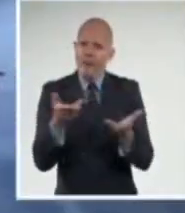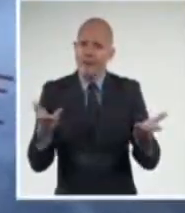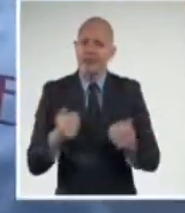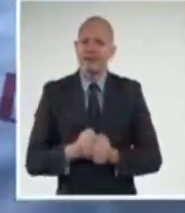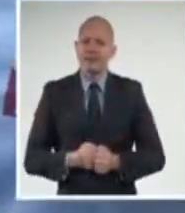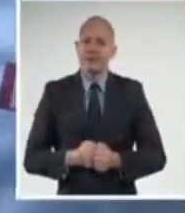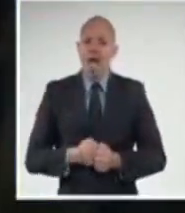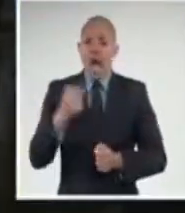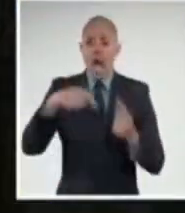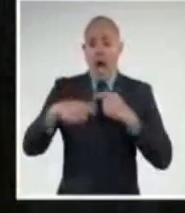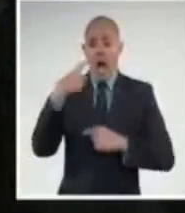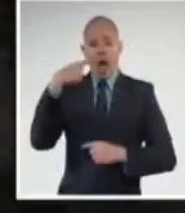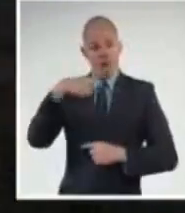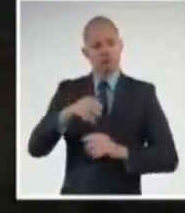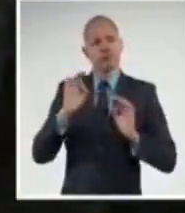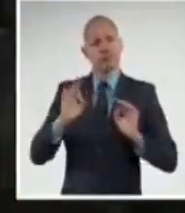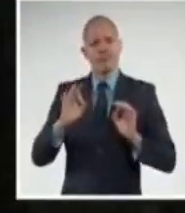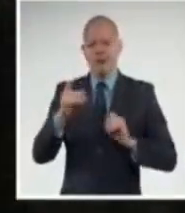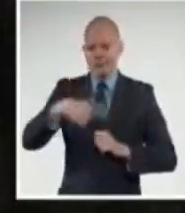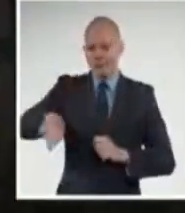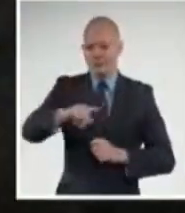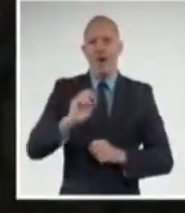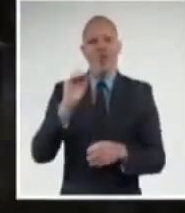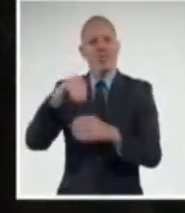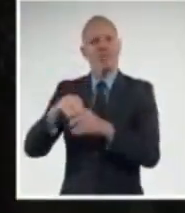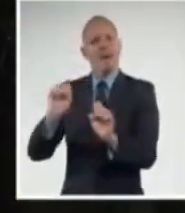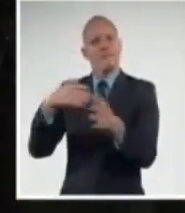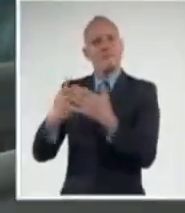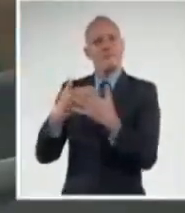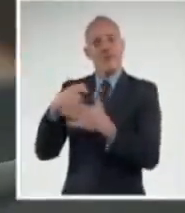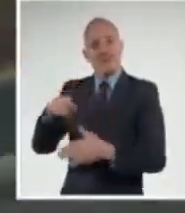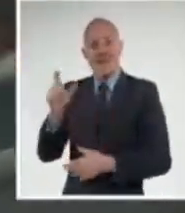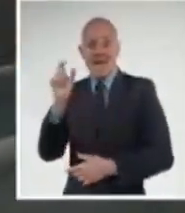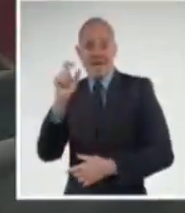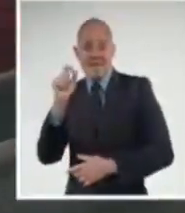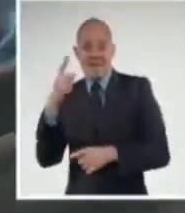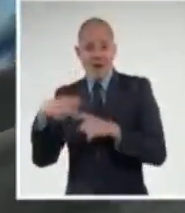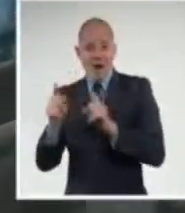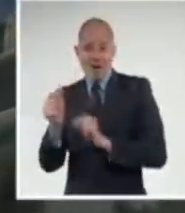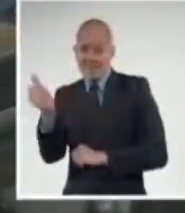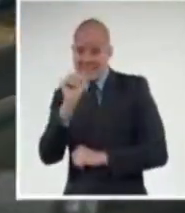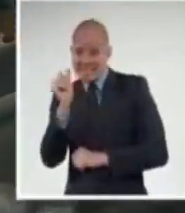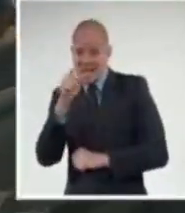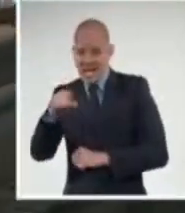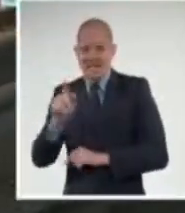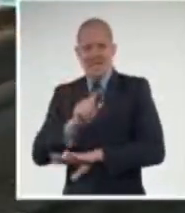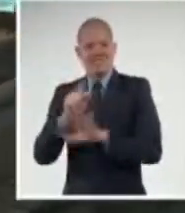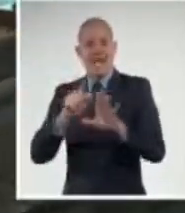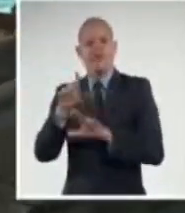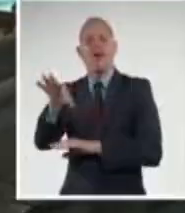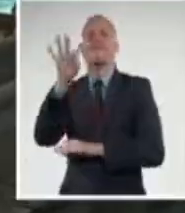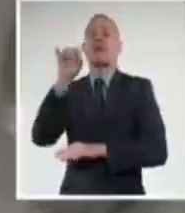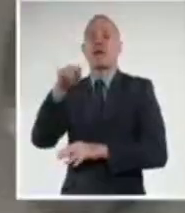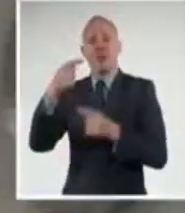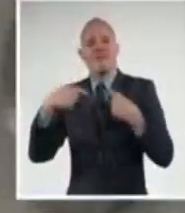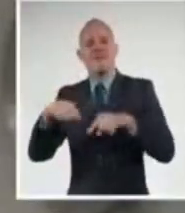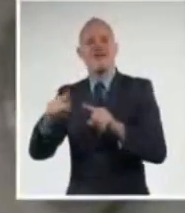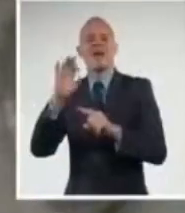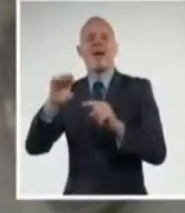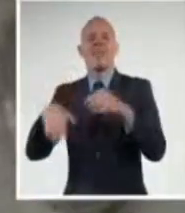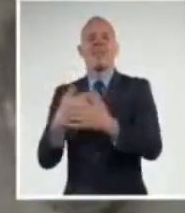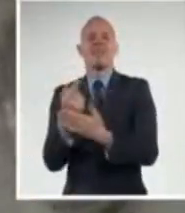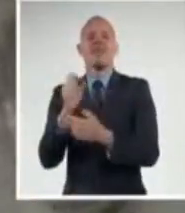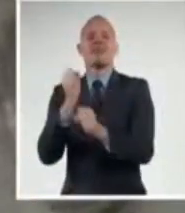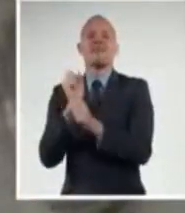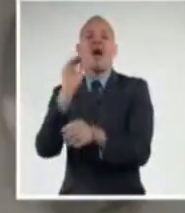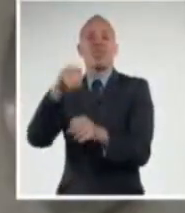y son motivos suficientes para que la empresa de bebidas y refrescos de La Habana sea la sede por el acto central del Día del Trabajador de la